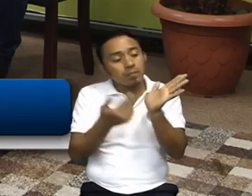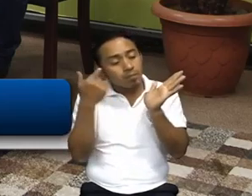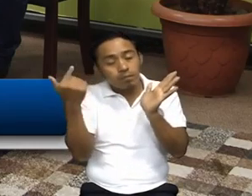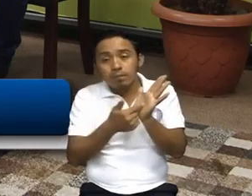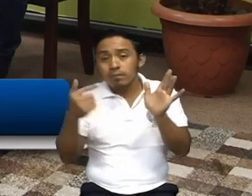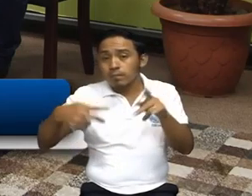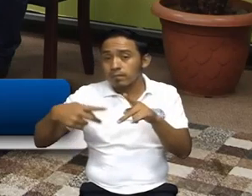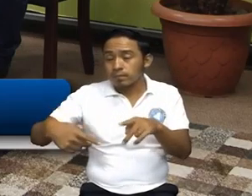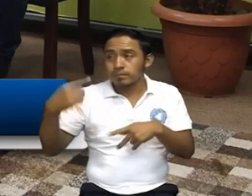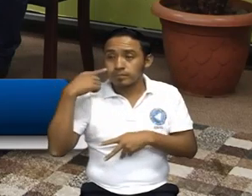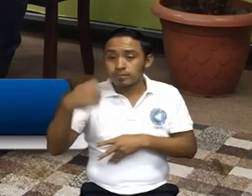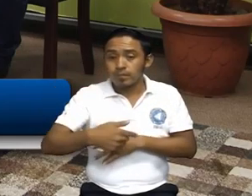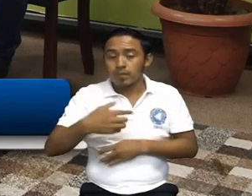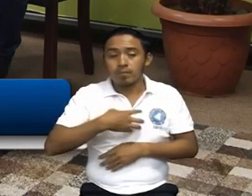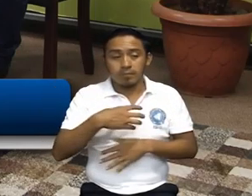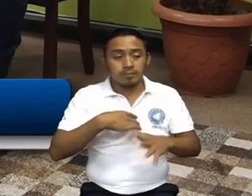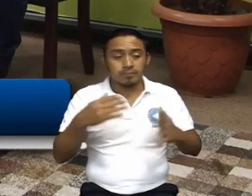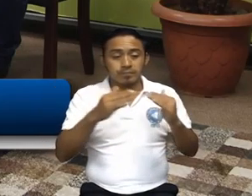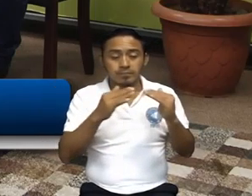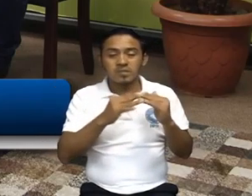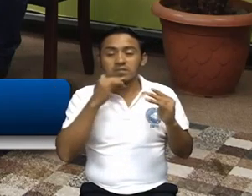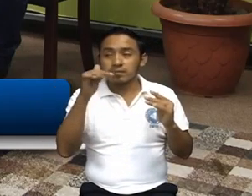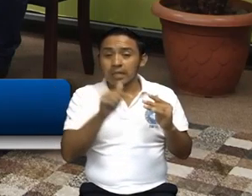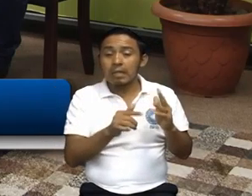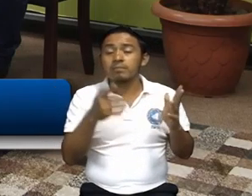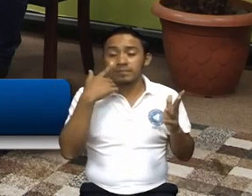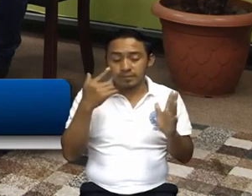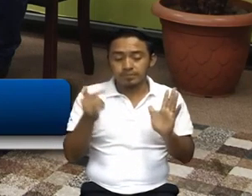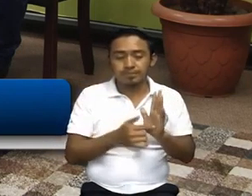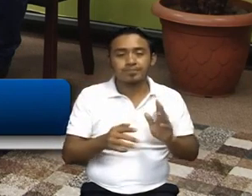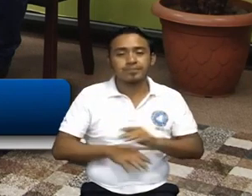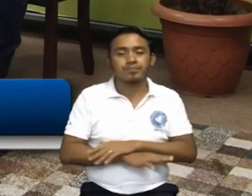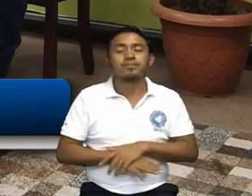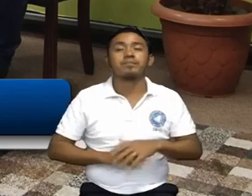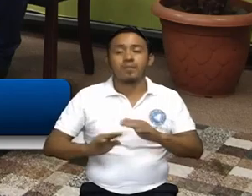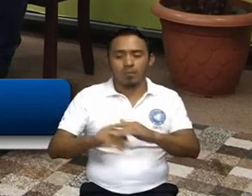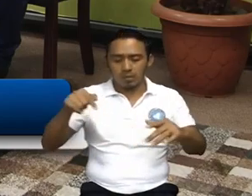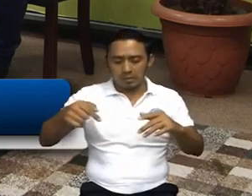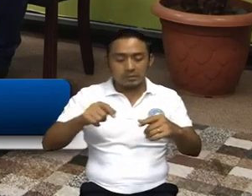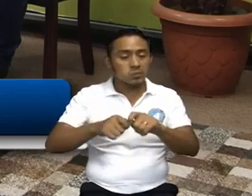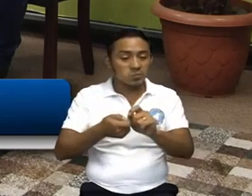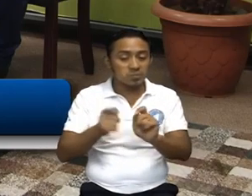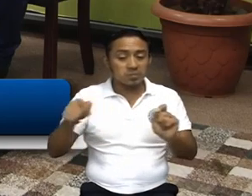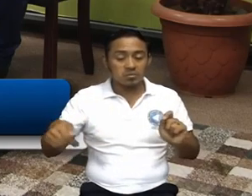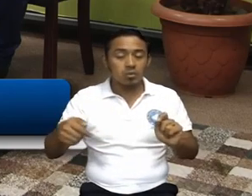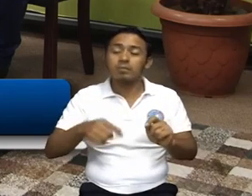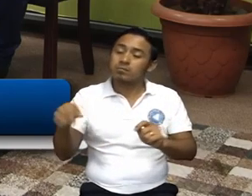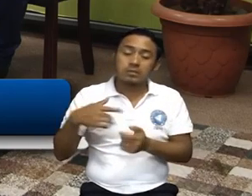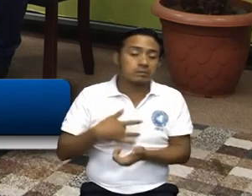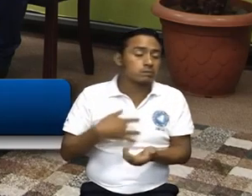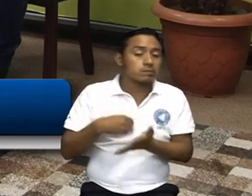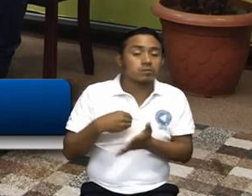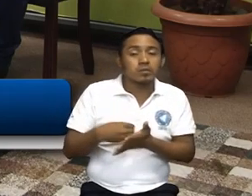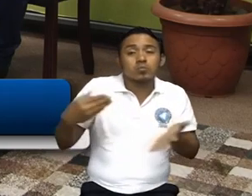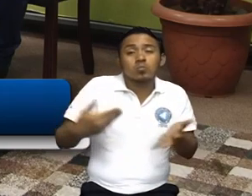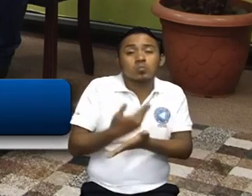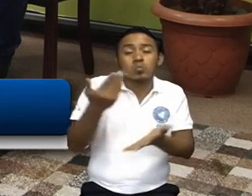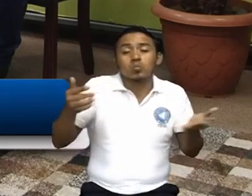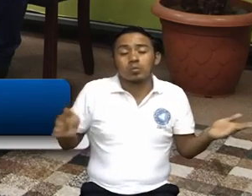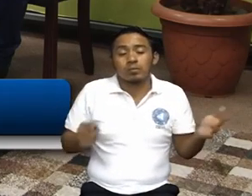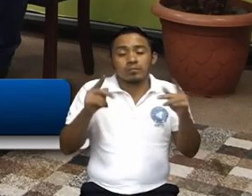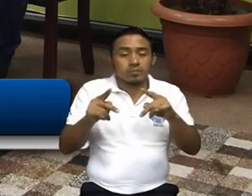a la persona encargada del hogar, y lo otro, cuando hay ya daño, ya ellos recomiendan el cambio, sí, ¿verdad? Los técnicos,